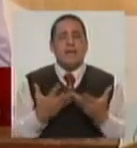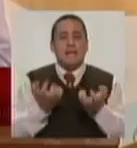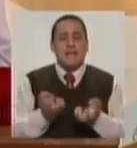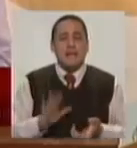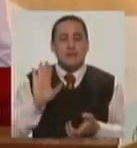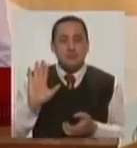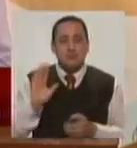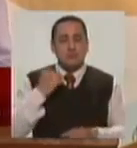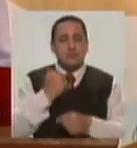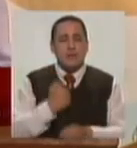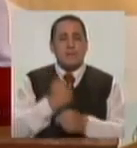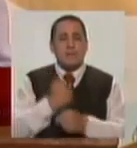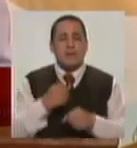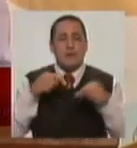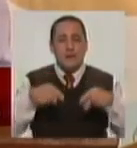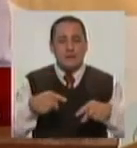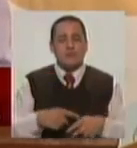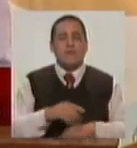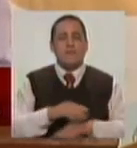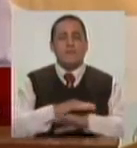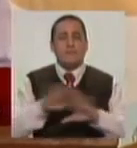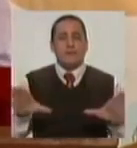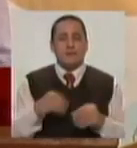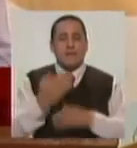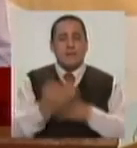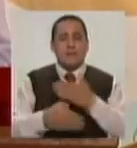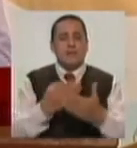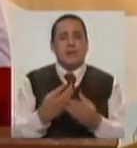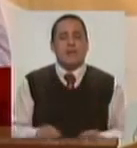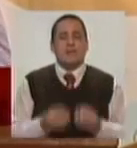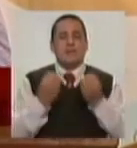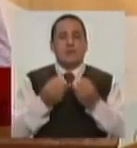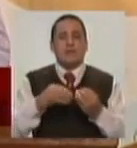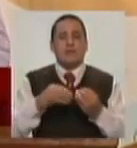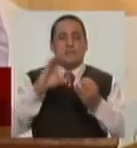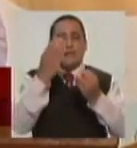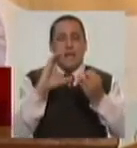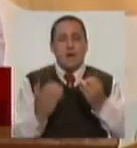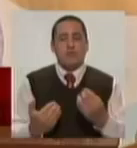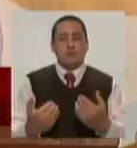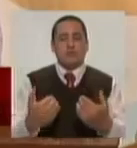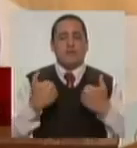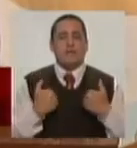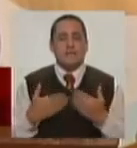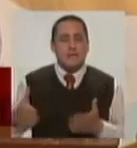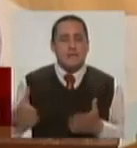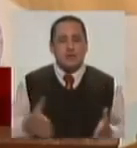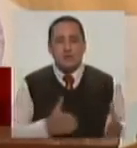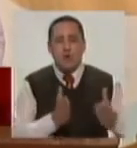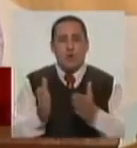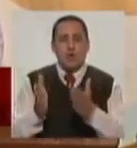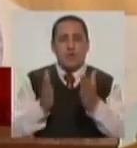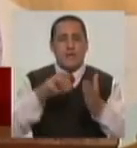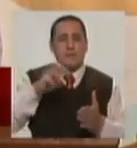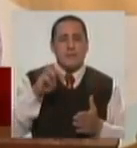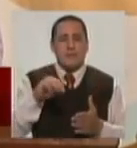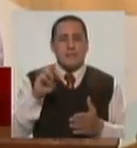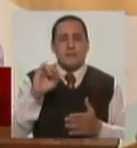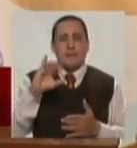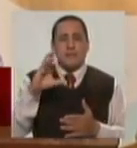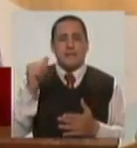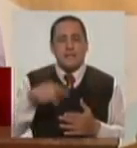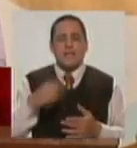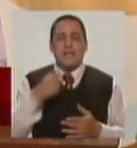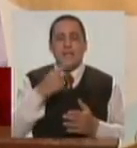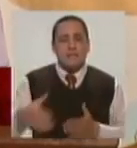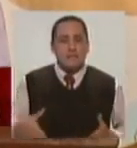su gestión esta obra se culminara. Porque si la costa tiene la carretera panamericana, la sierra